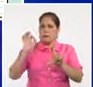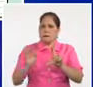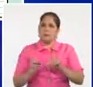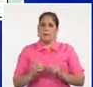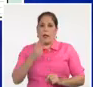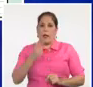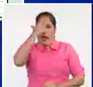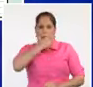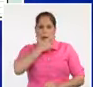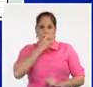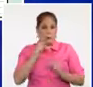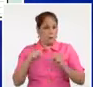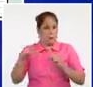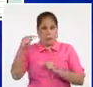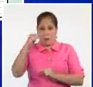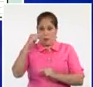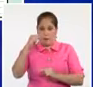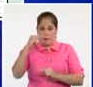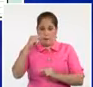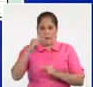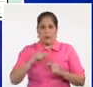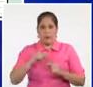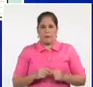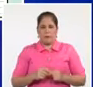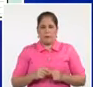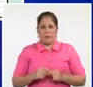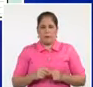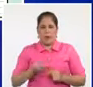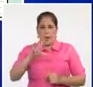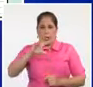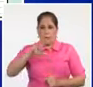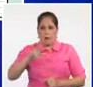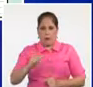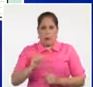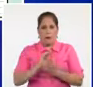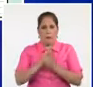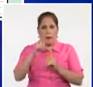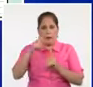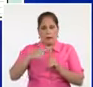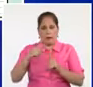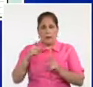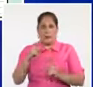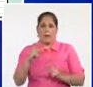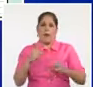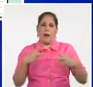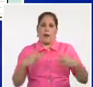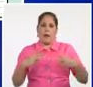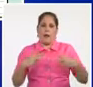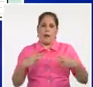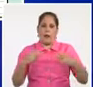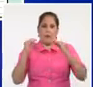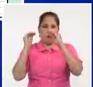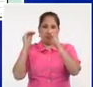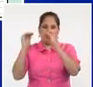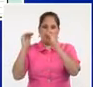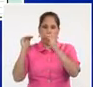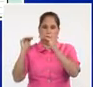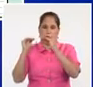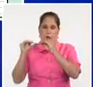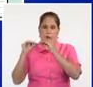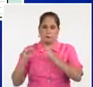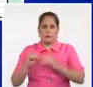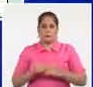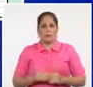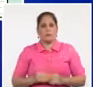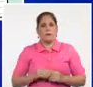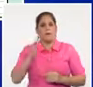arabos a la cabeza, como siempre lo hemos dicho, Limonar, Matanzas y Cárdenas. Ahí están las tasas más elevadas de este territorio, aunque